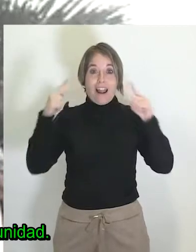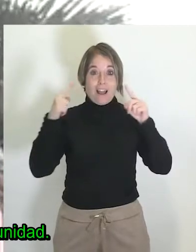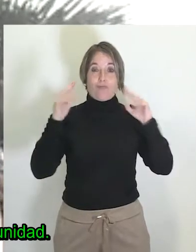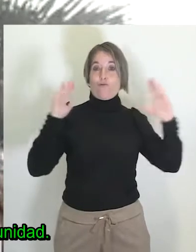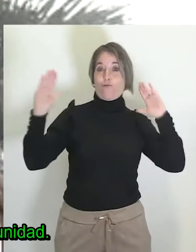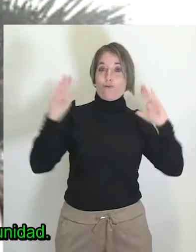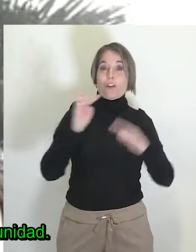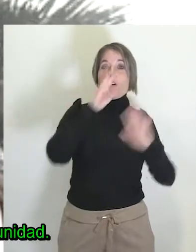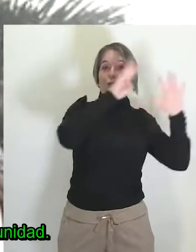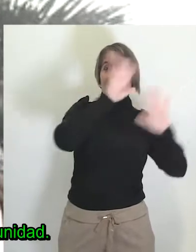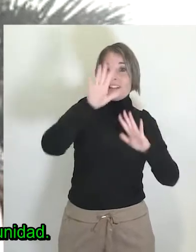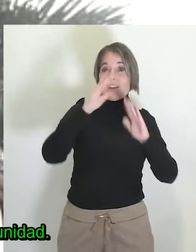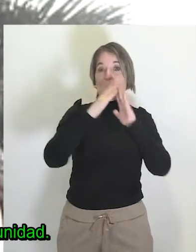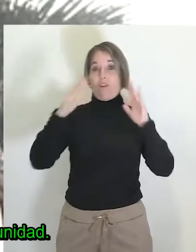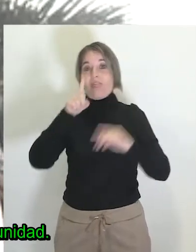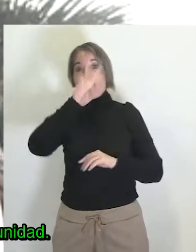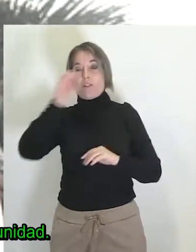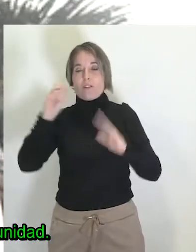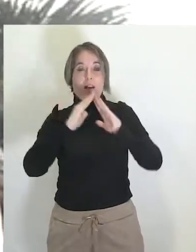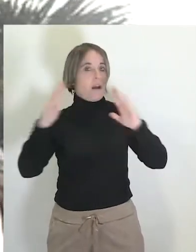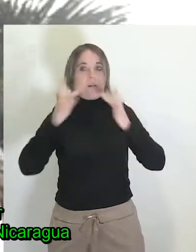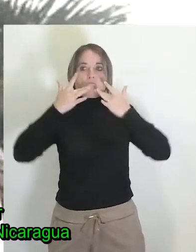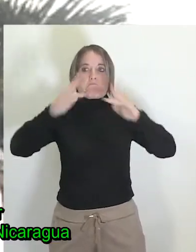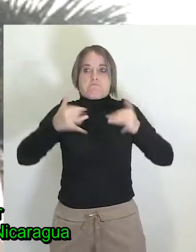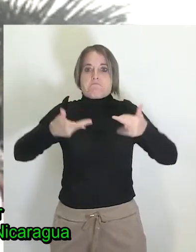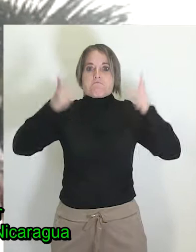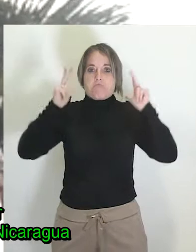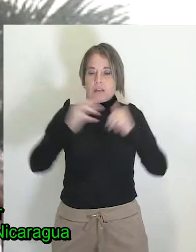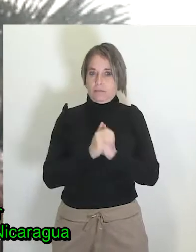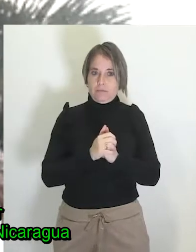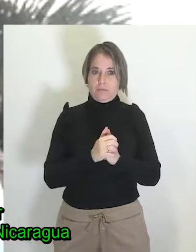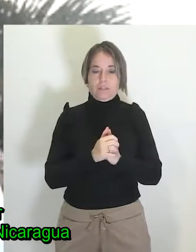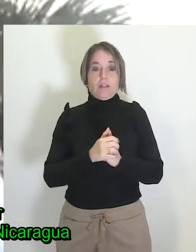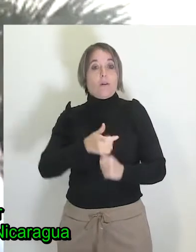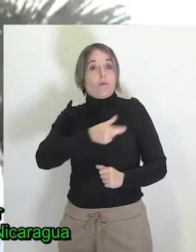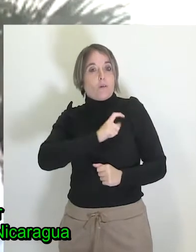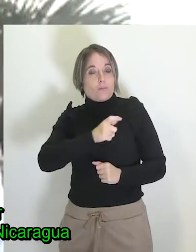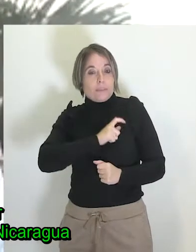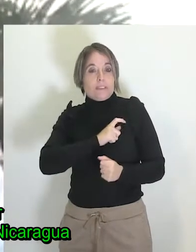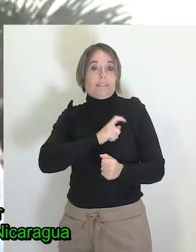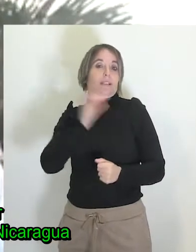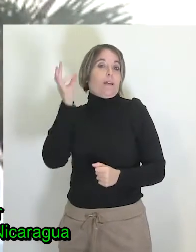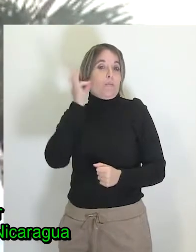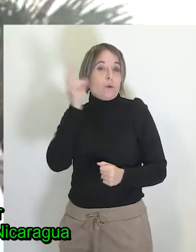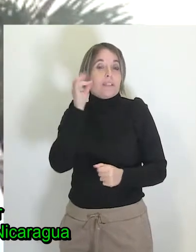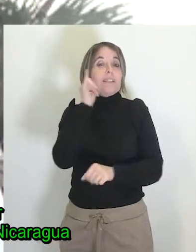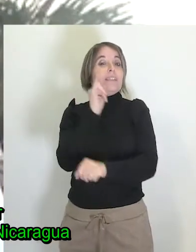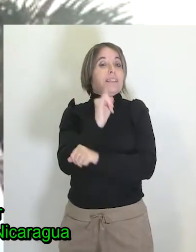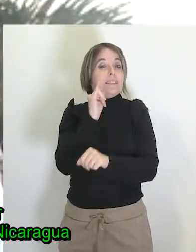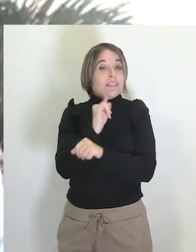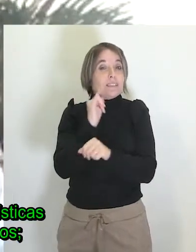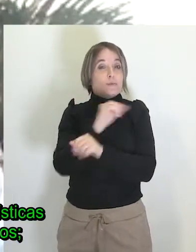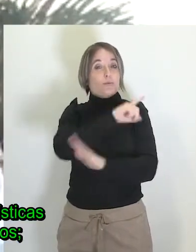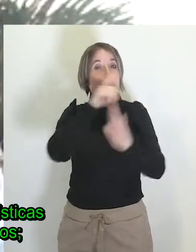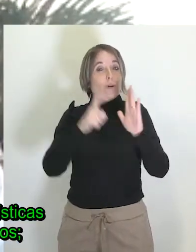año y que estaban quedando en impunidad. Las comisarías de la mujer y el Instituto de Medicina Legal de